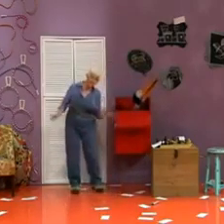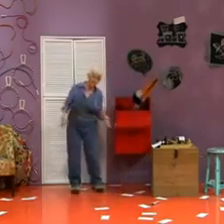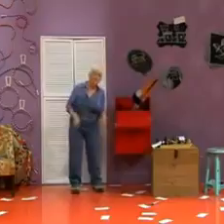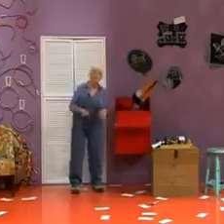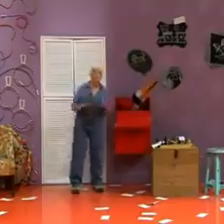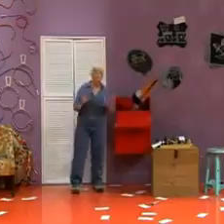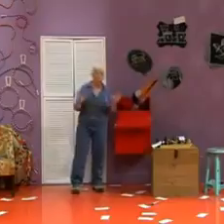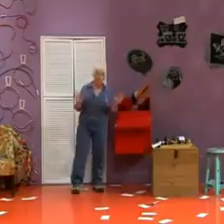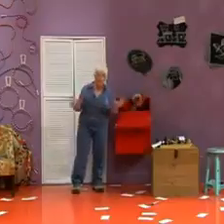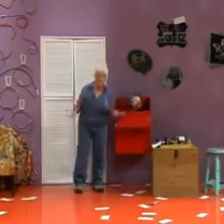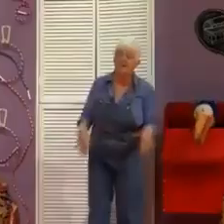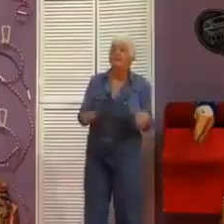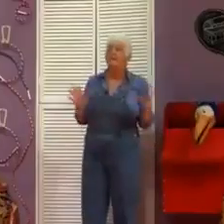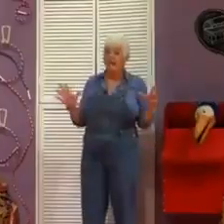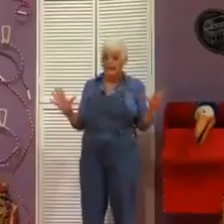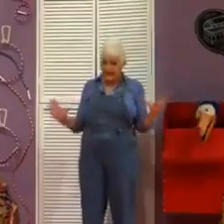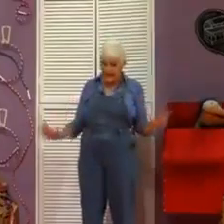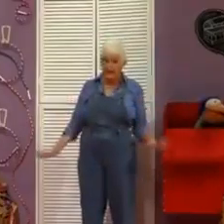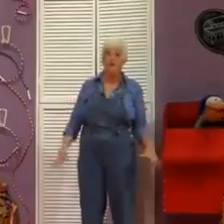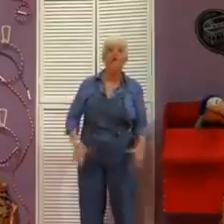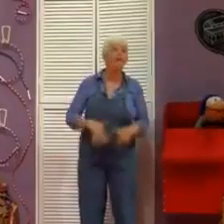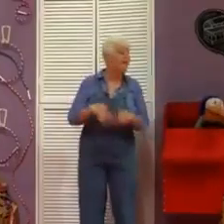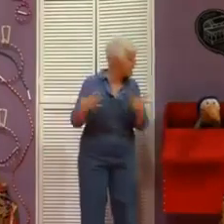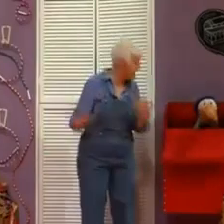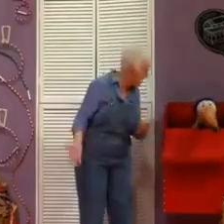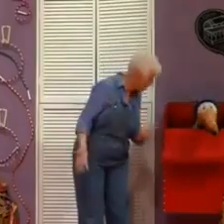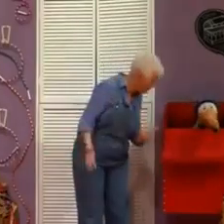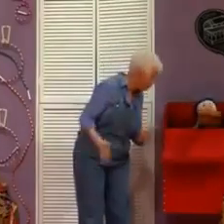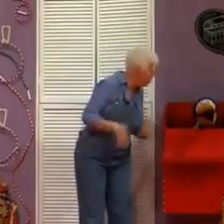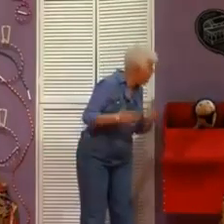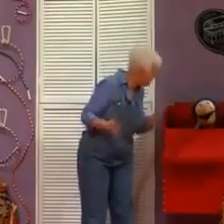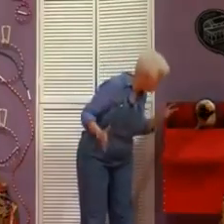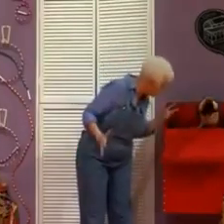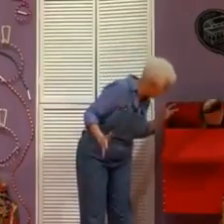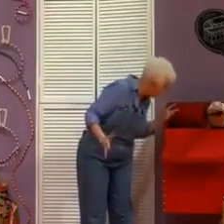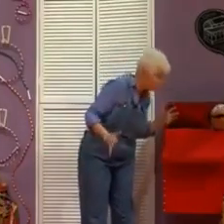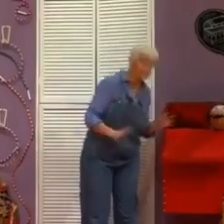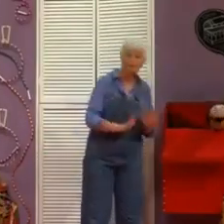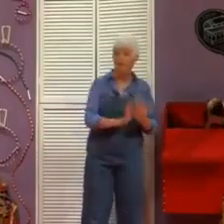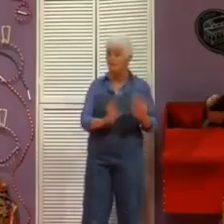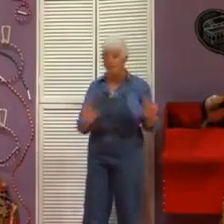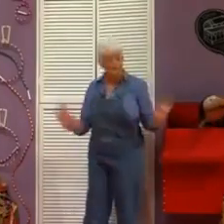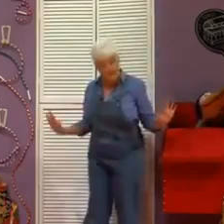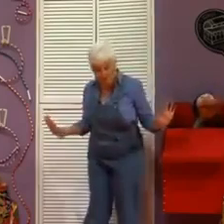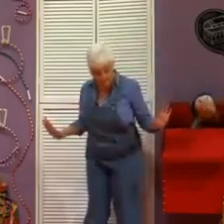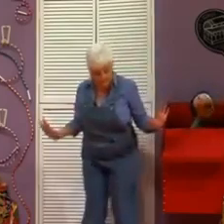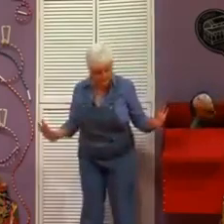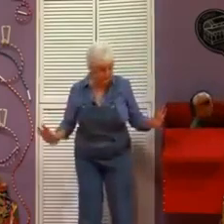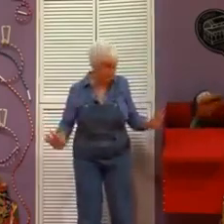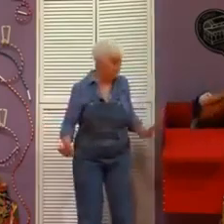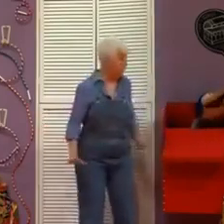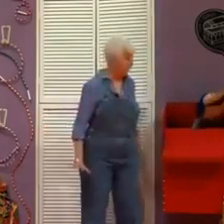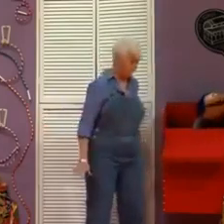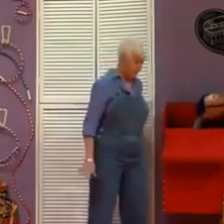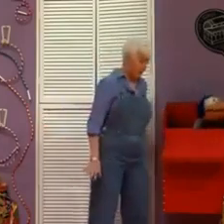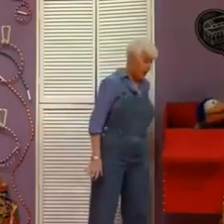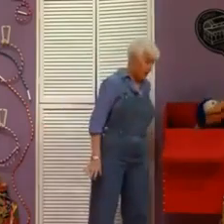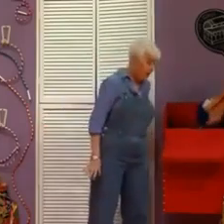entregue las cartas un poquito más tranquilo y sereno. Sí, como vamos, hombre, a estar hoy. No, sí, vamos a estar atropellados.